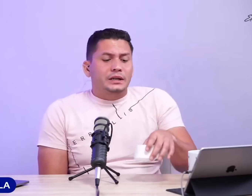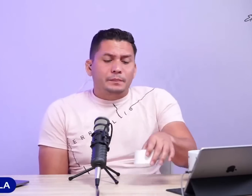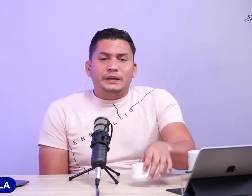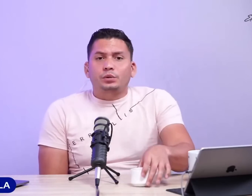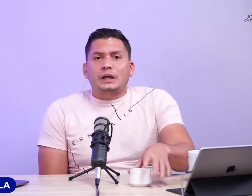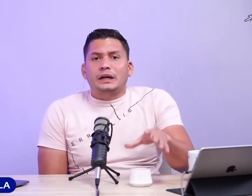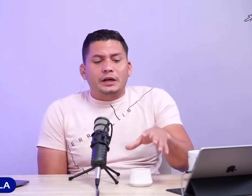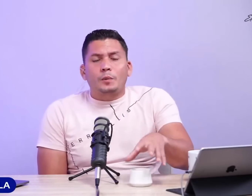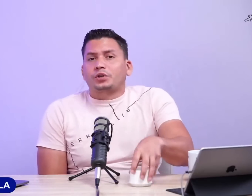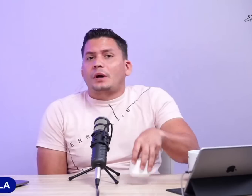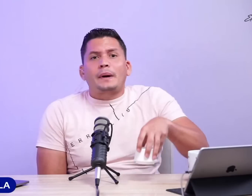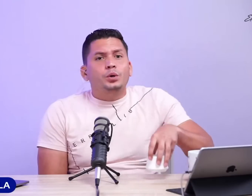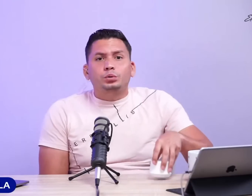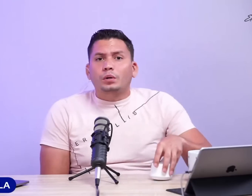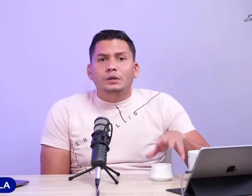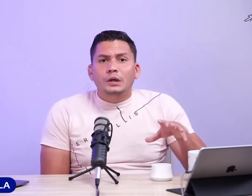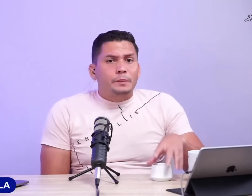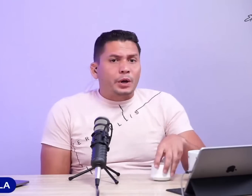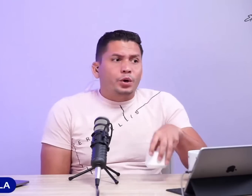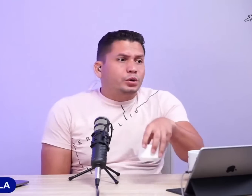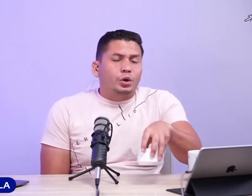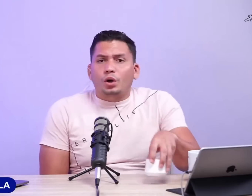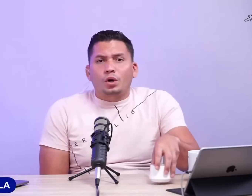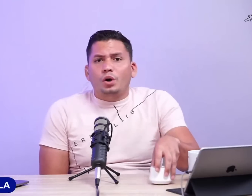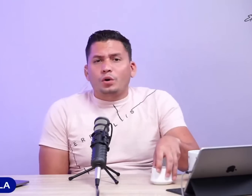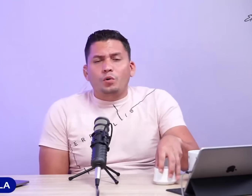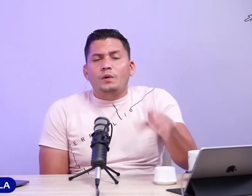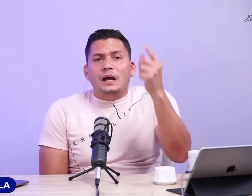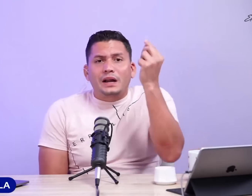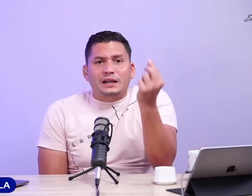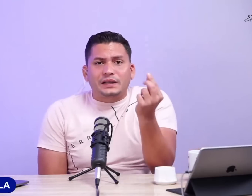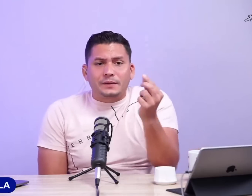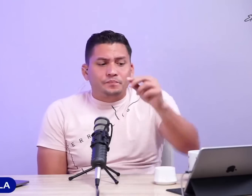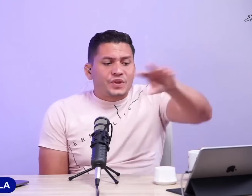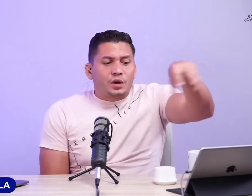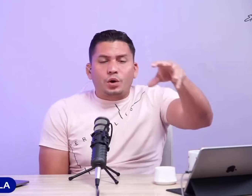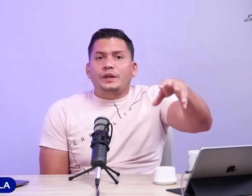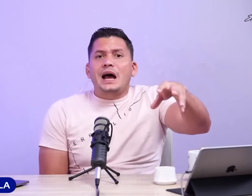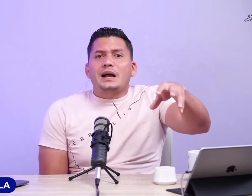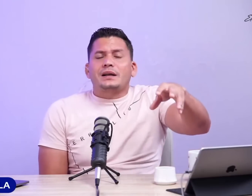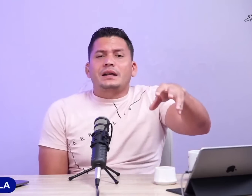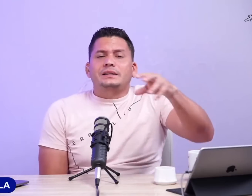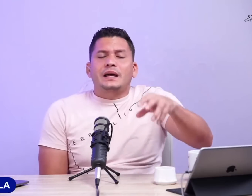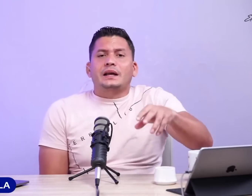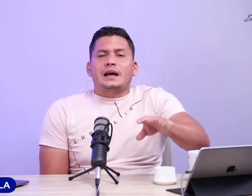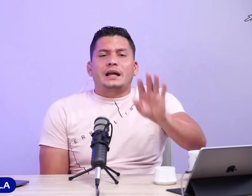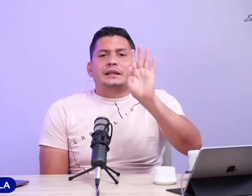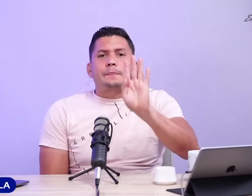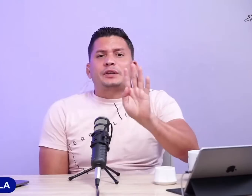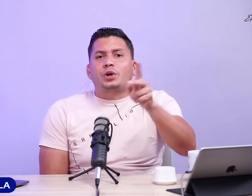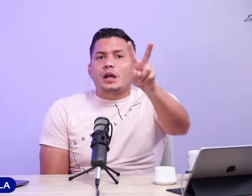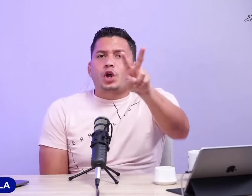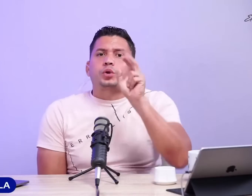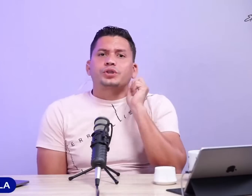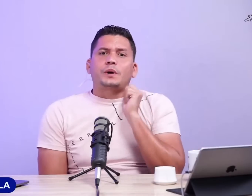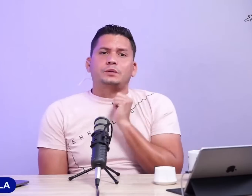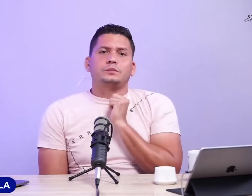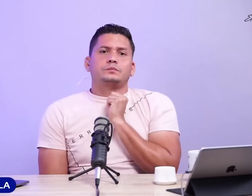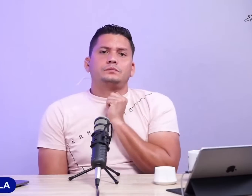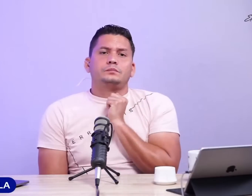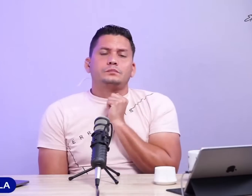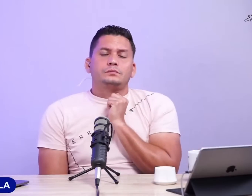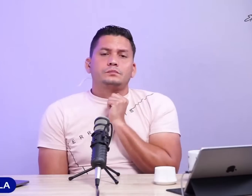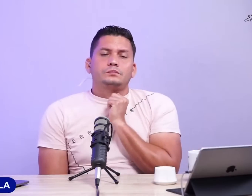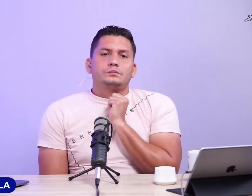a veces mete un tarjetero pero se va para Houston pero no no no no en Cuba es una isla así rodeada y tiene cada tres personas dos son